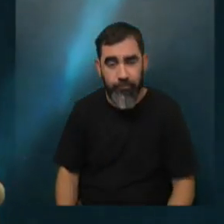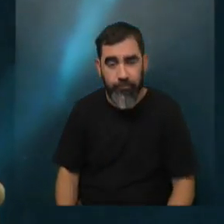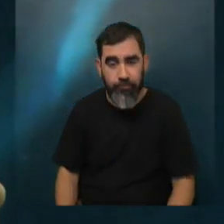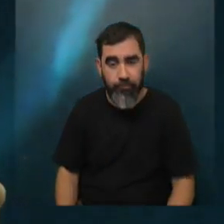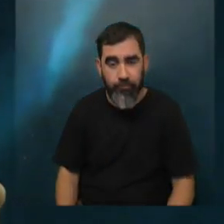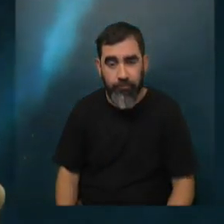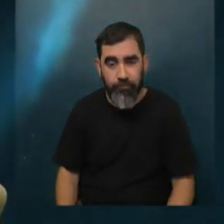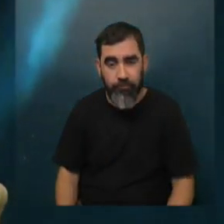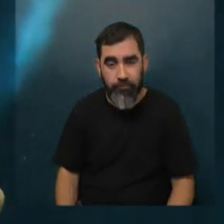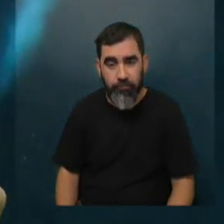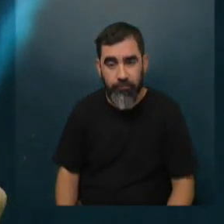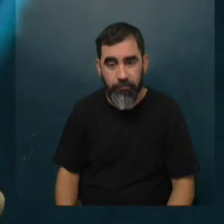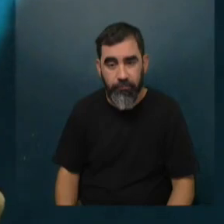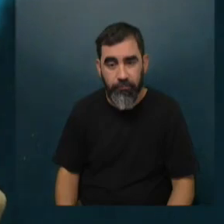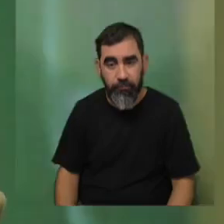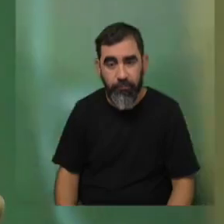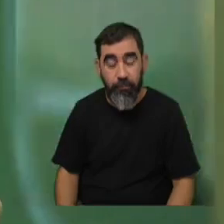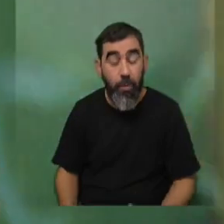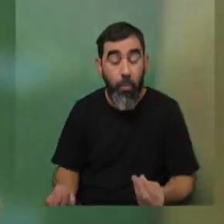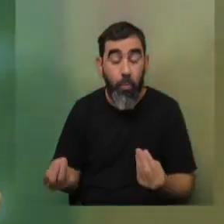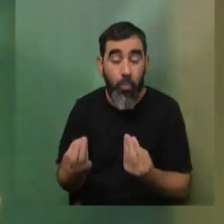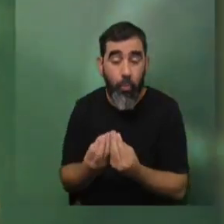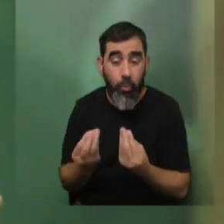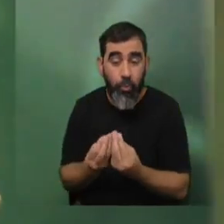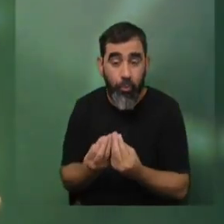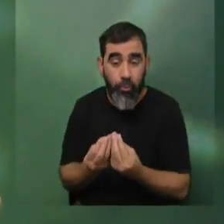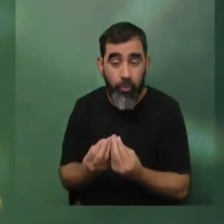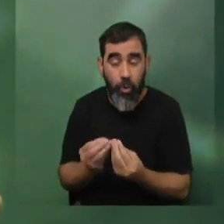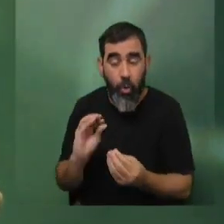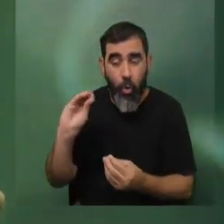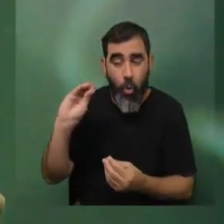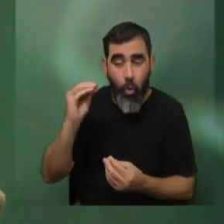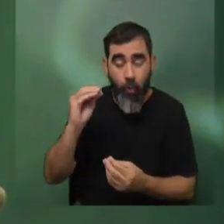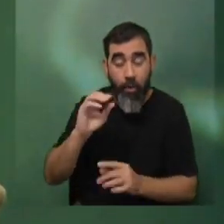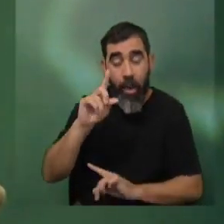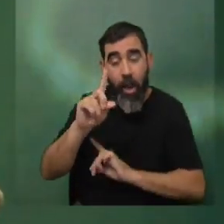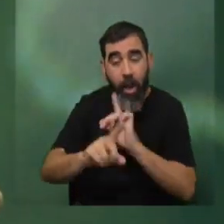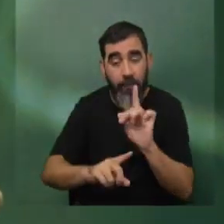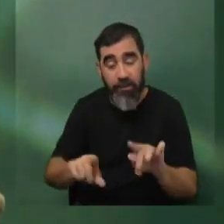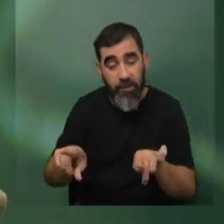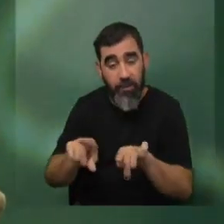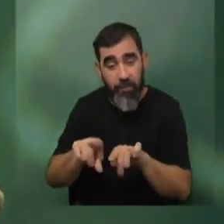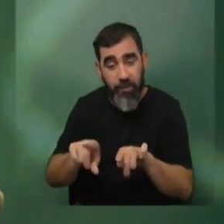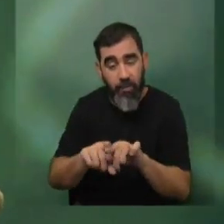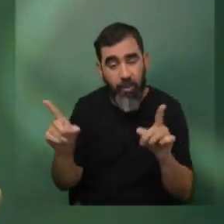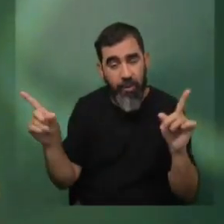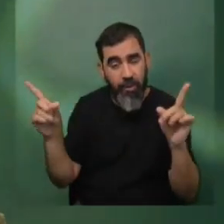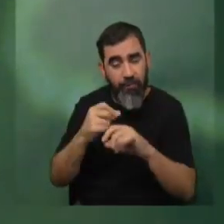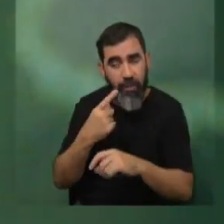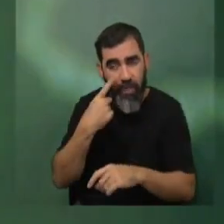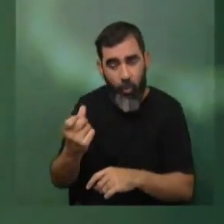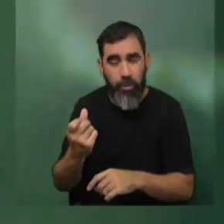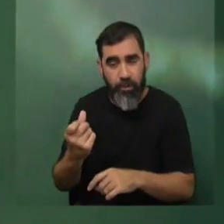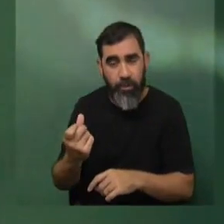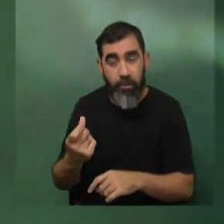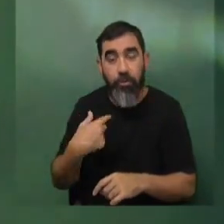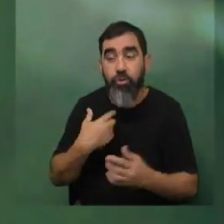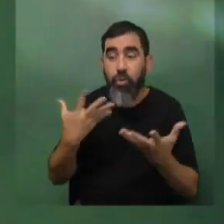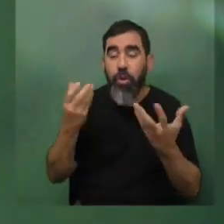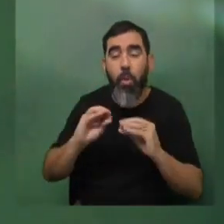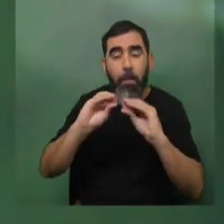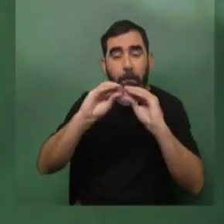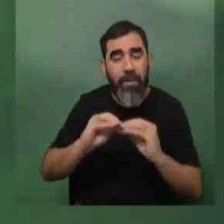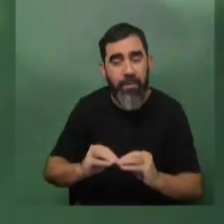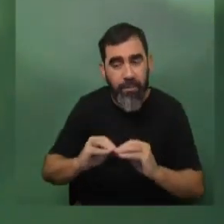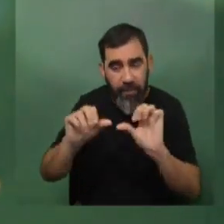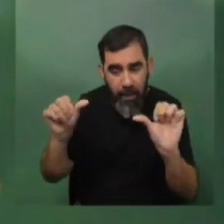Y creo que de pronto a muchos en tempranas edades les puede pasar lo mismo. Es difícil identificar si yo quiero ser matemático,